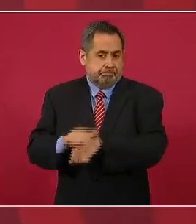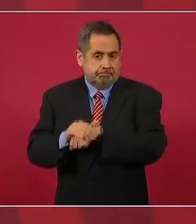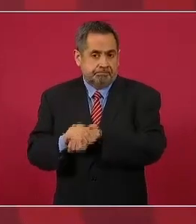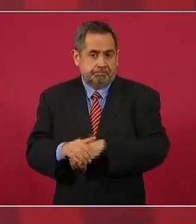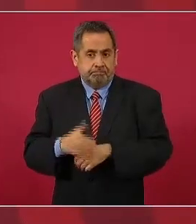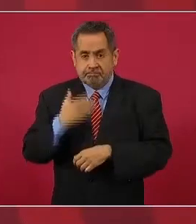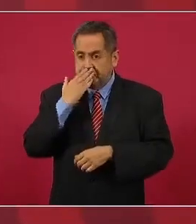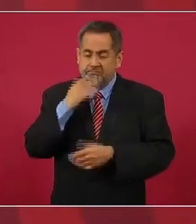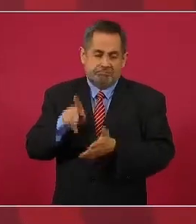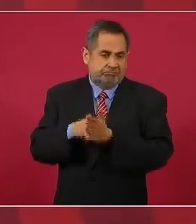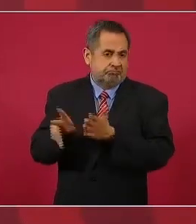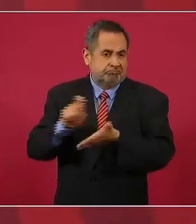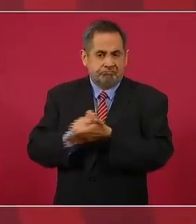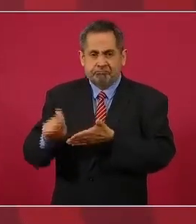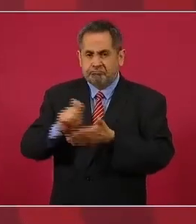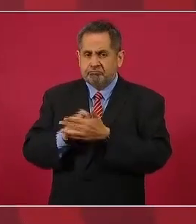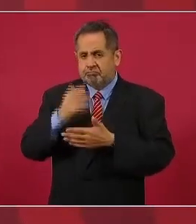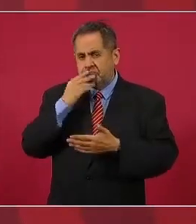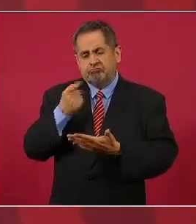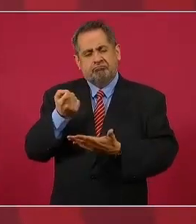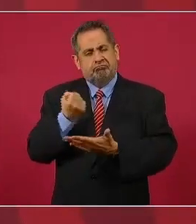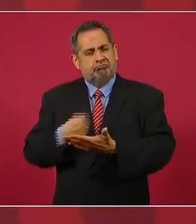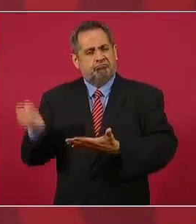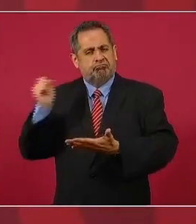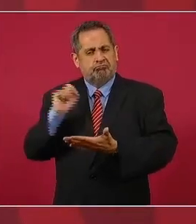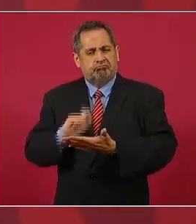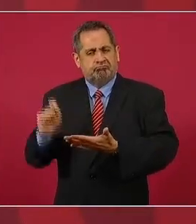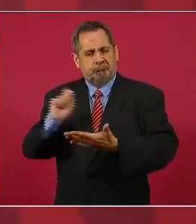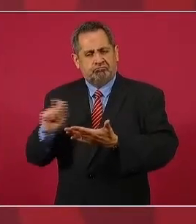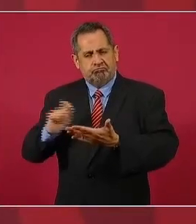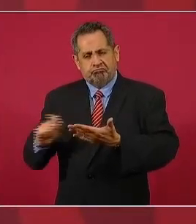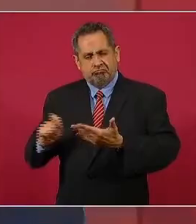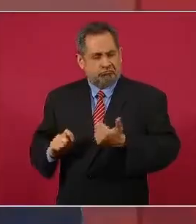gran periodista, escritor,